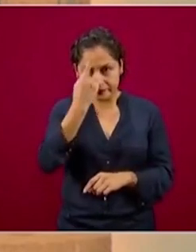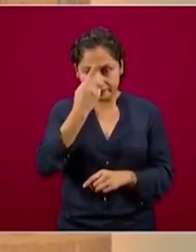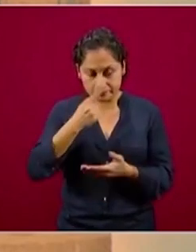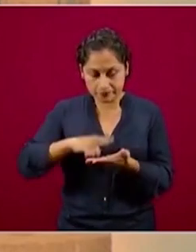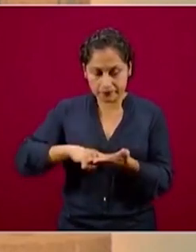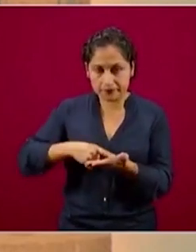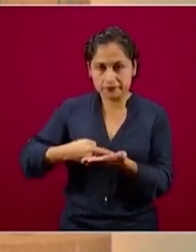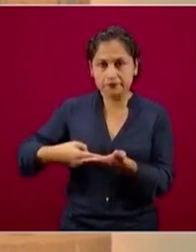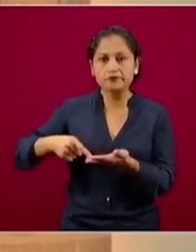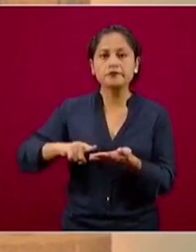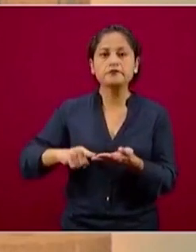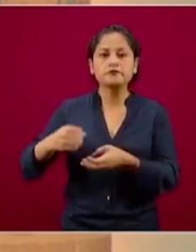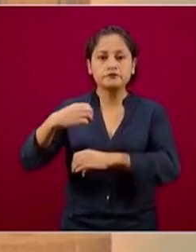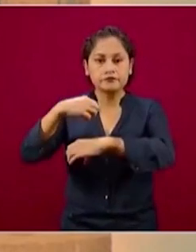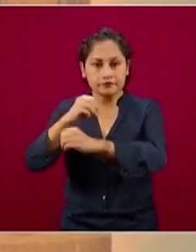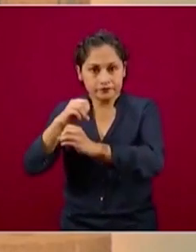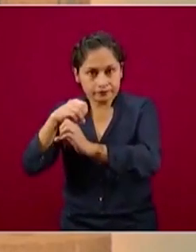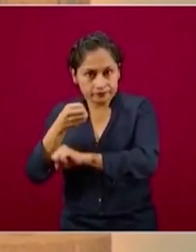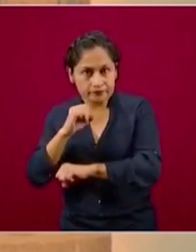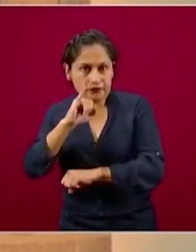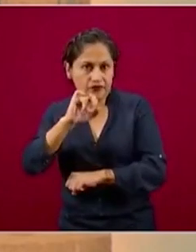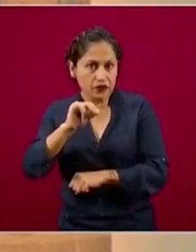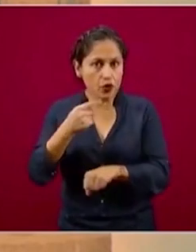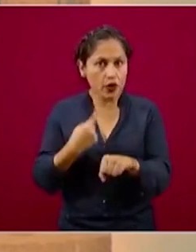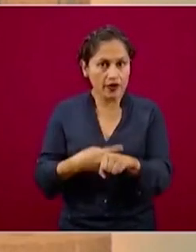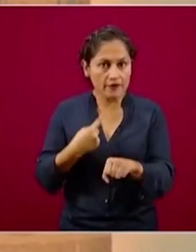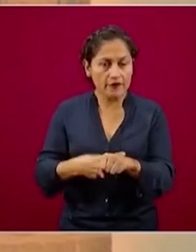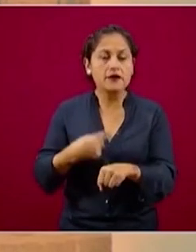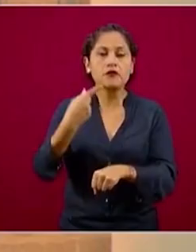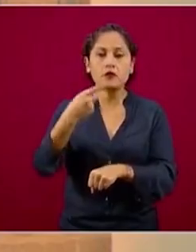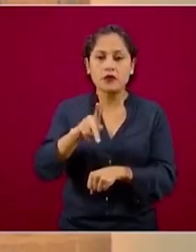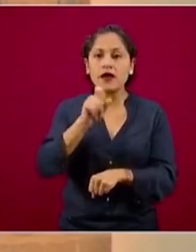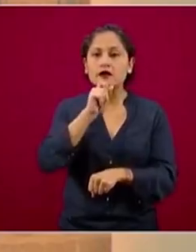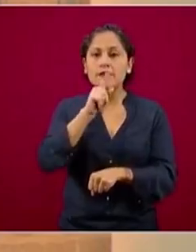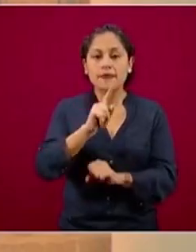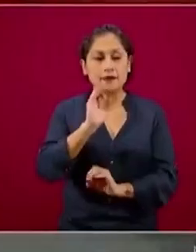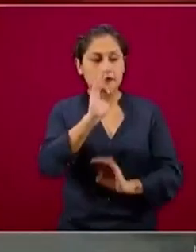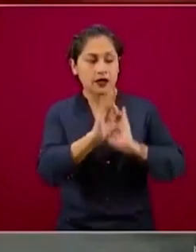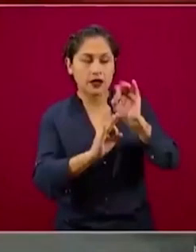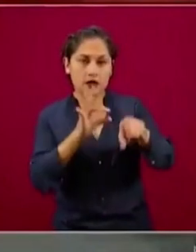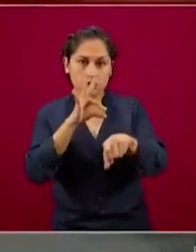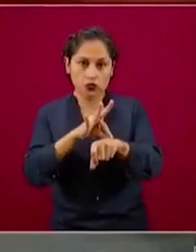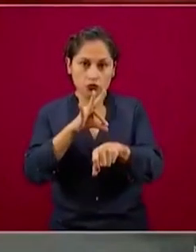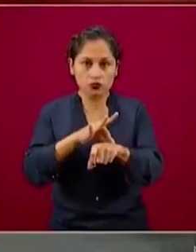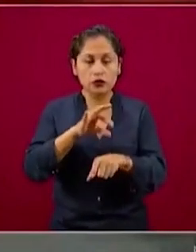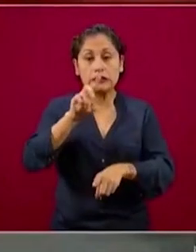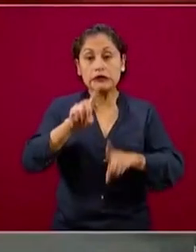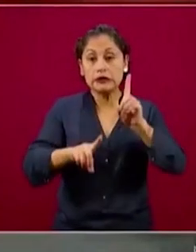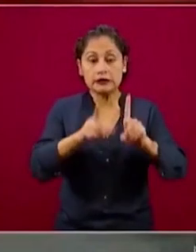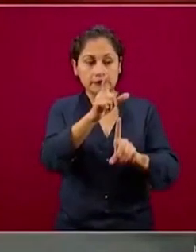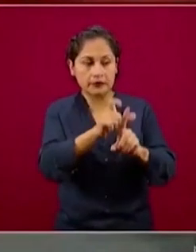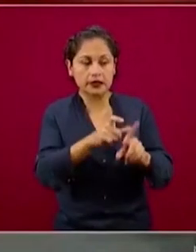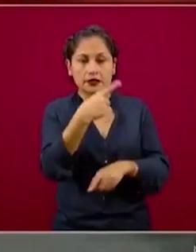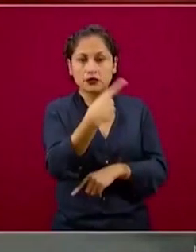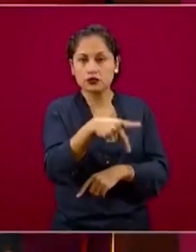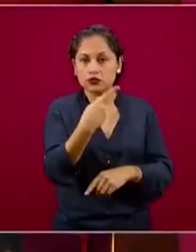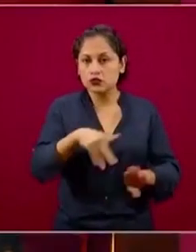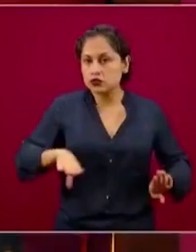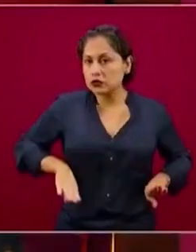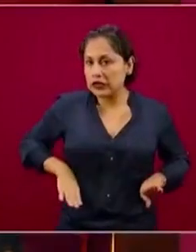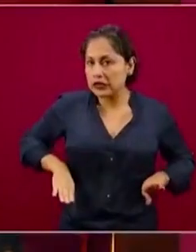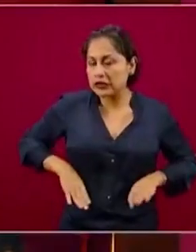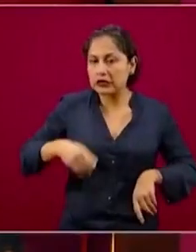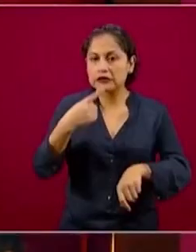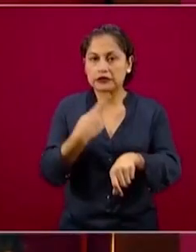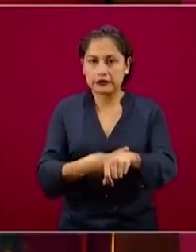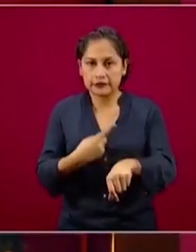confirmar o descartar la enfermedad pero también la atención médica dependiendo del estado de salud en el cual se hayan presentado va de la